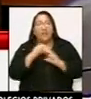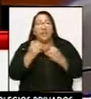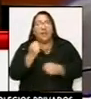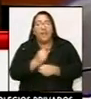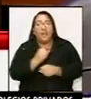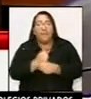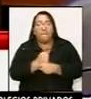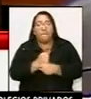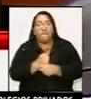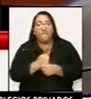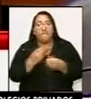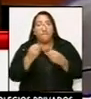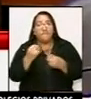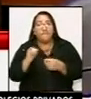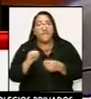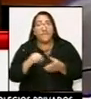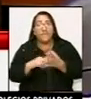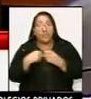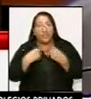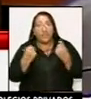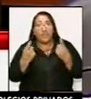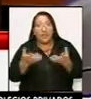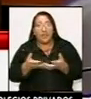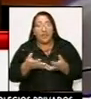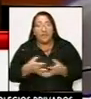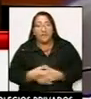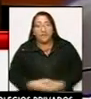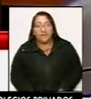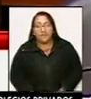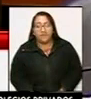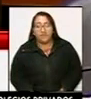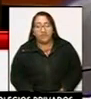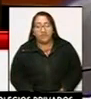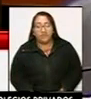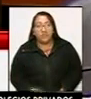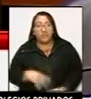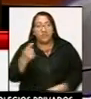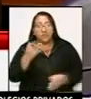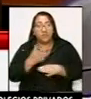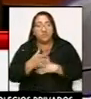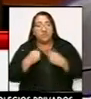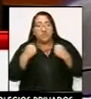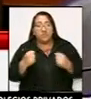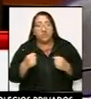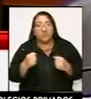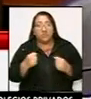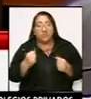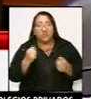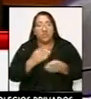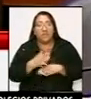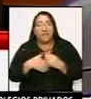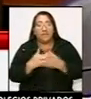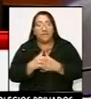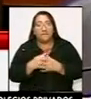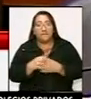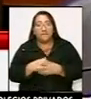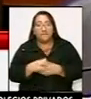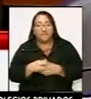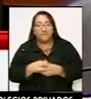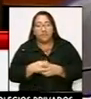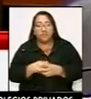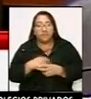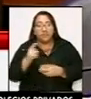trabajadora, porque así lo han entendido, solamente a través de la lucha, a través de